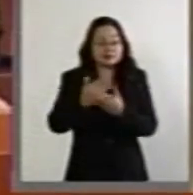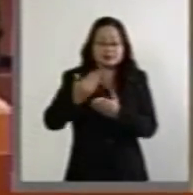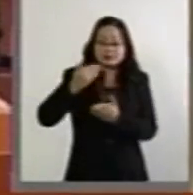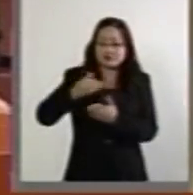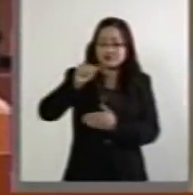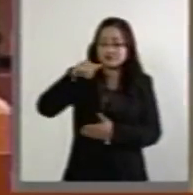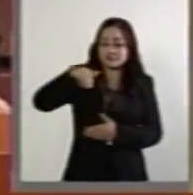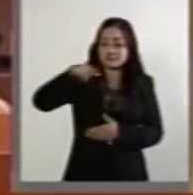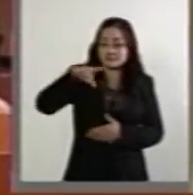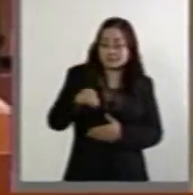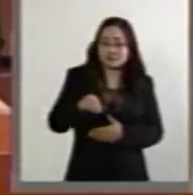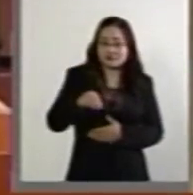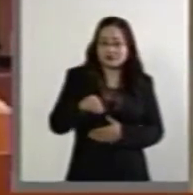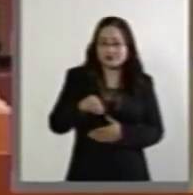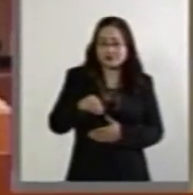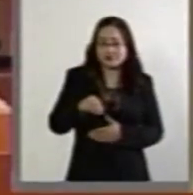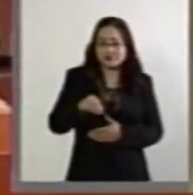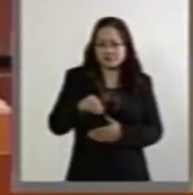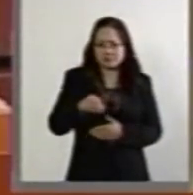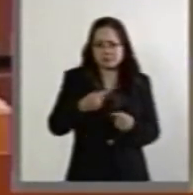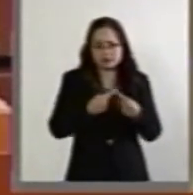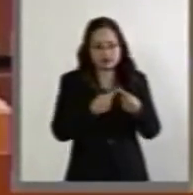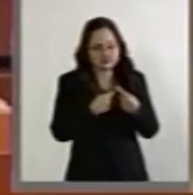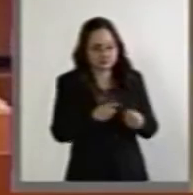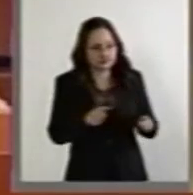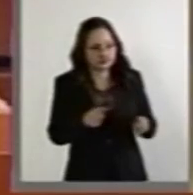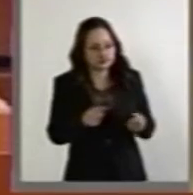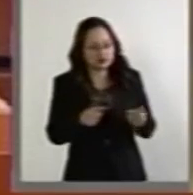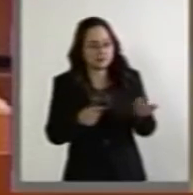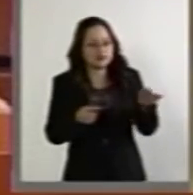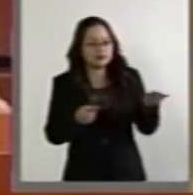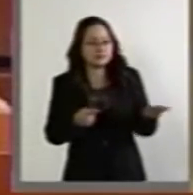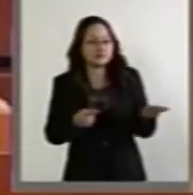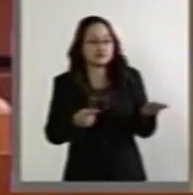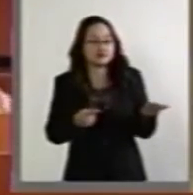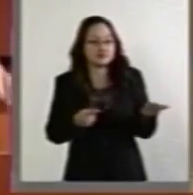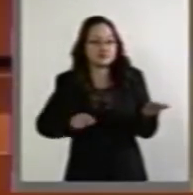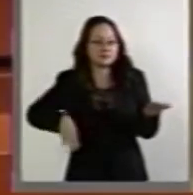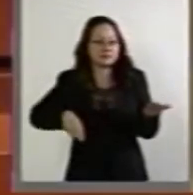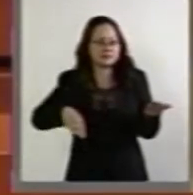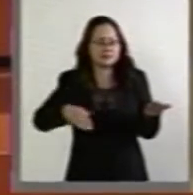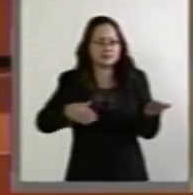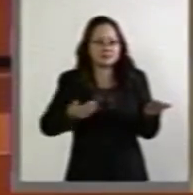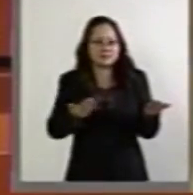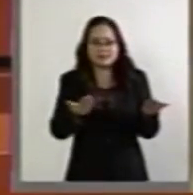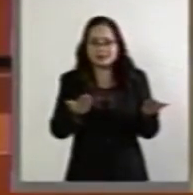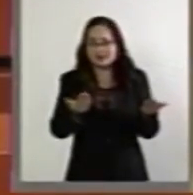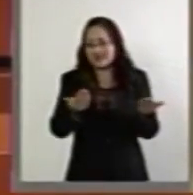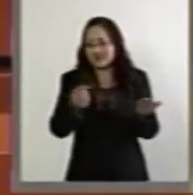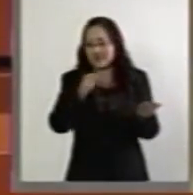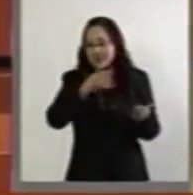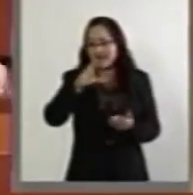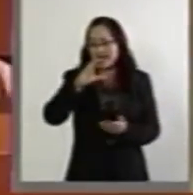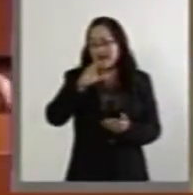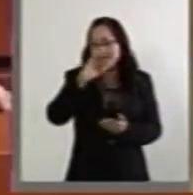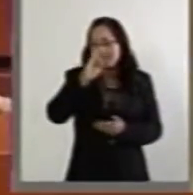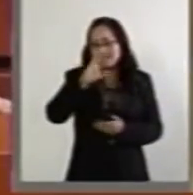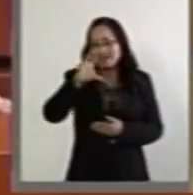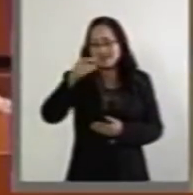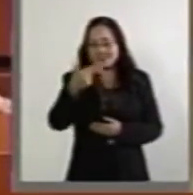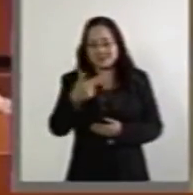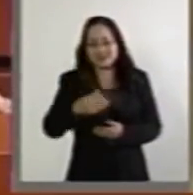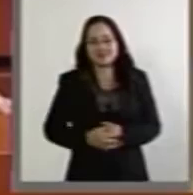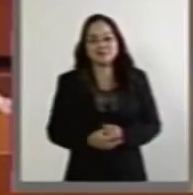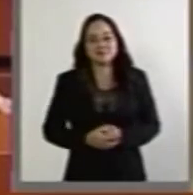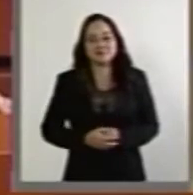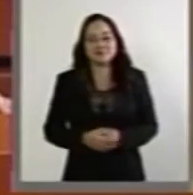Manuel López Obrador. Muy distintos, por cierto, a los que tuvo Calderón.